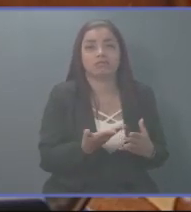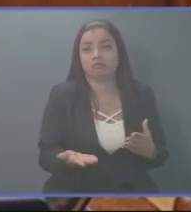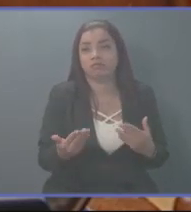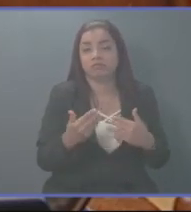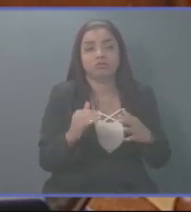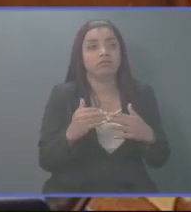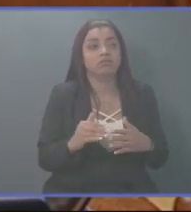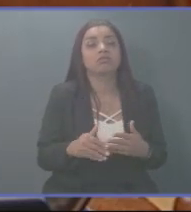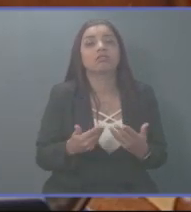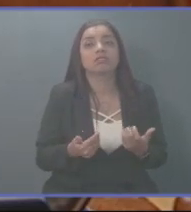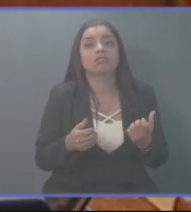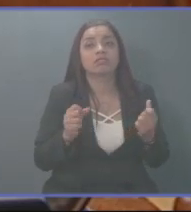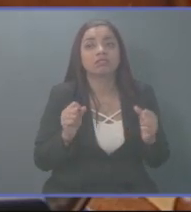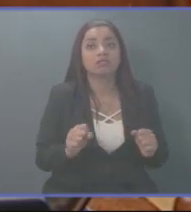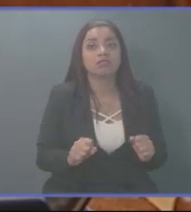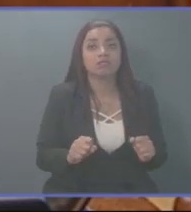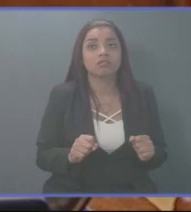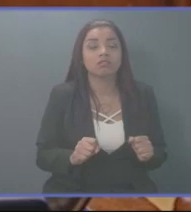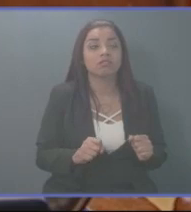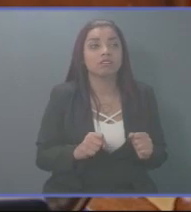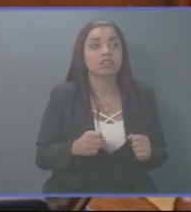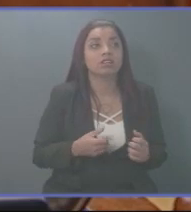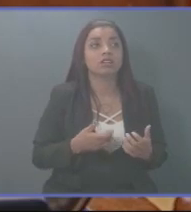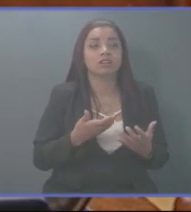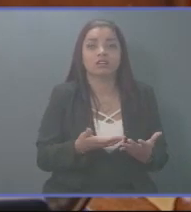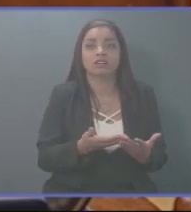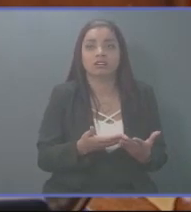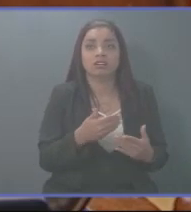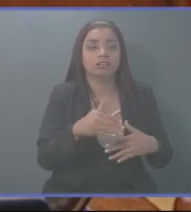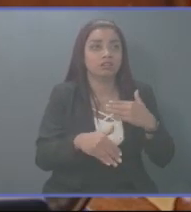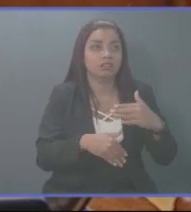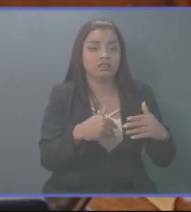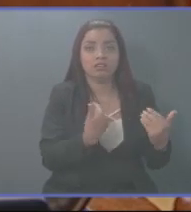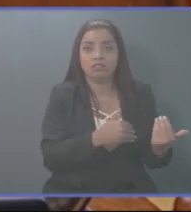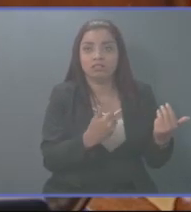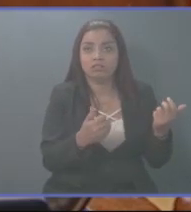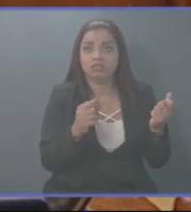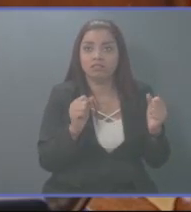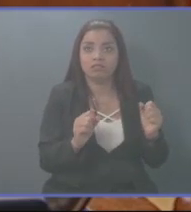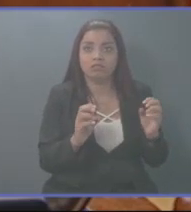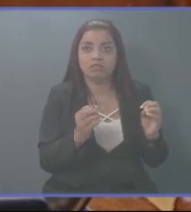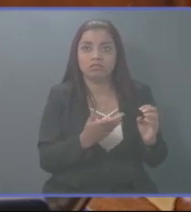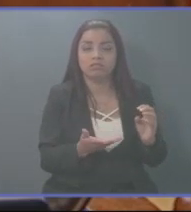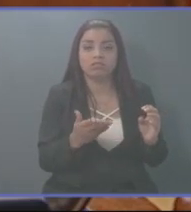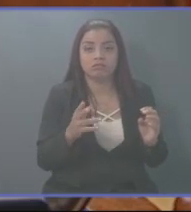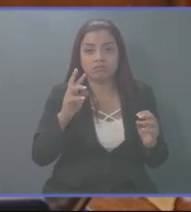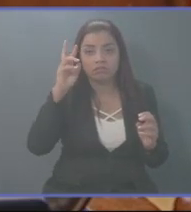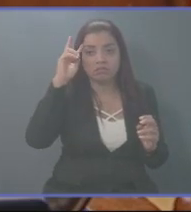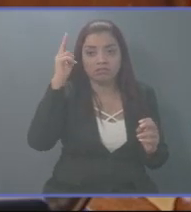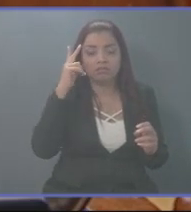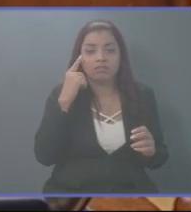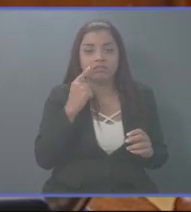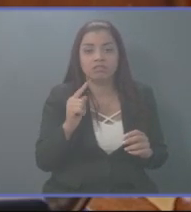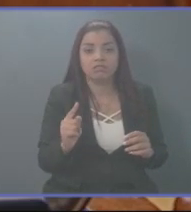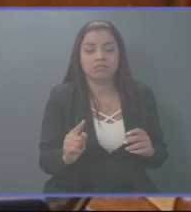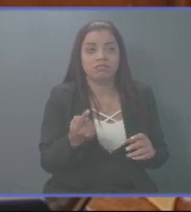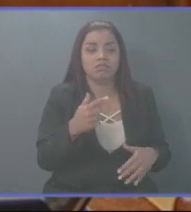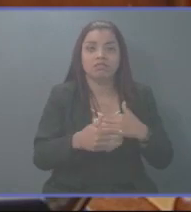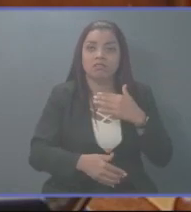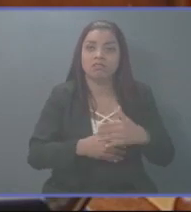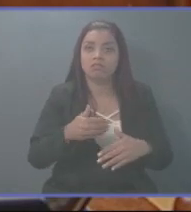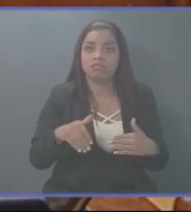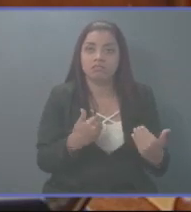que obligaron al desplazamiento. Las amenazas, intimidaciones o coacción constituyen la principal causa